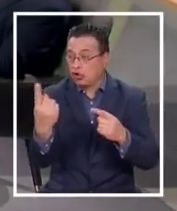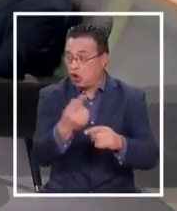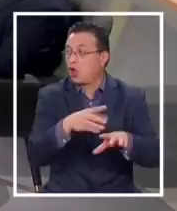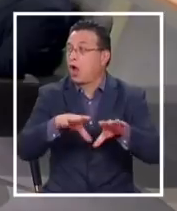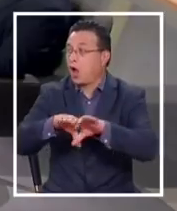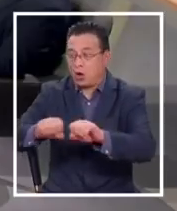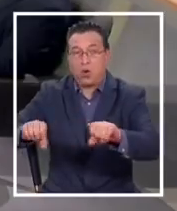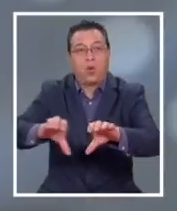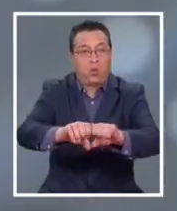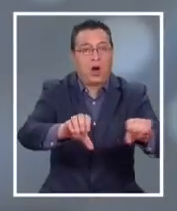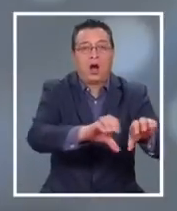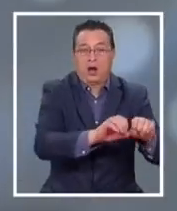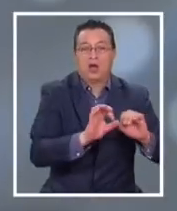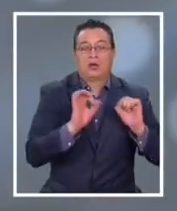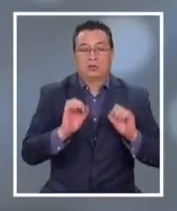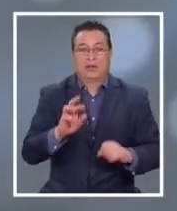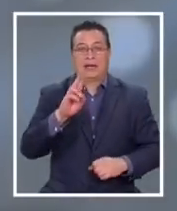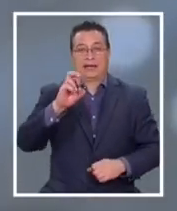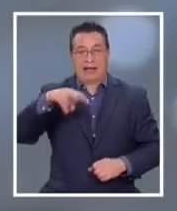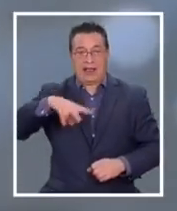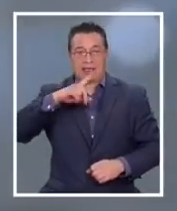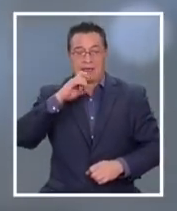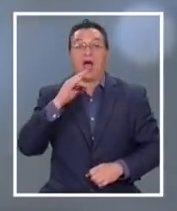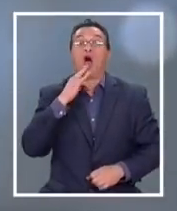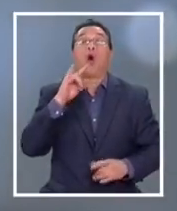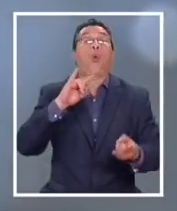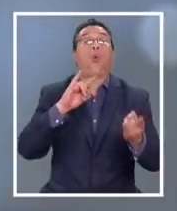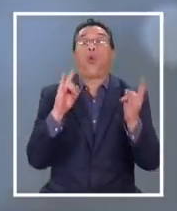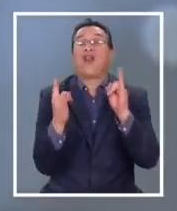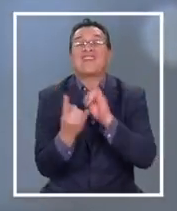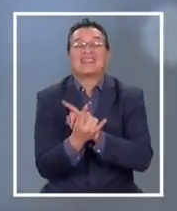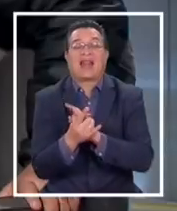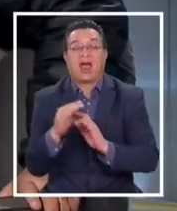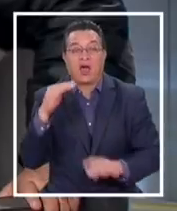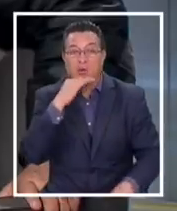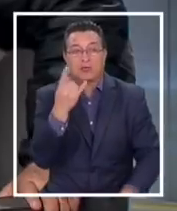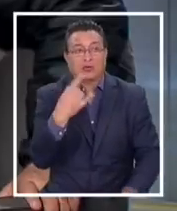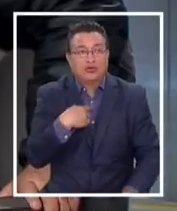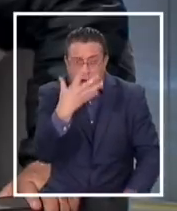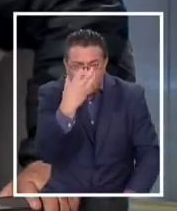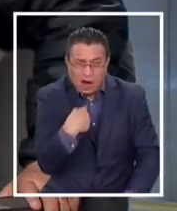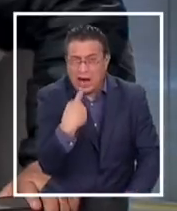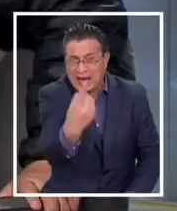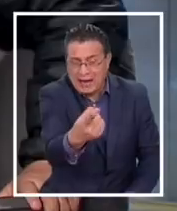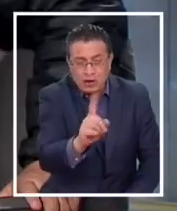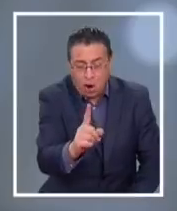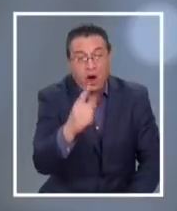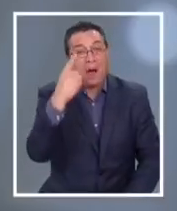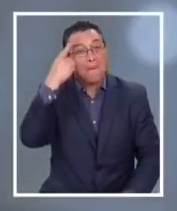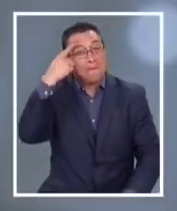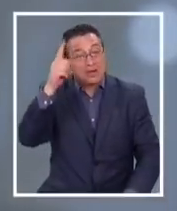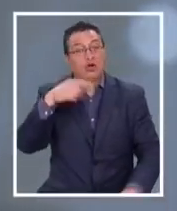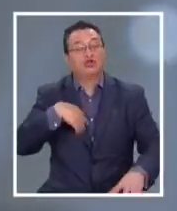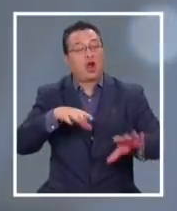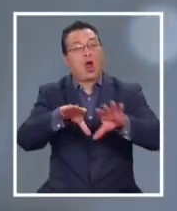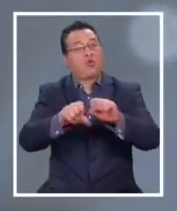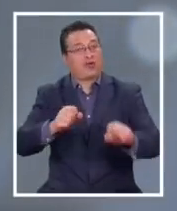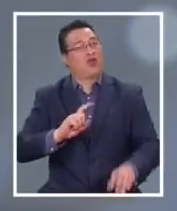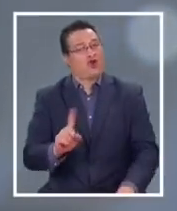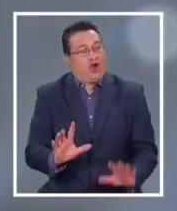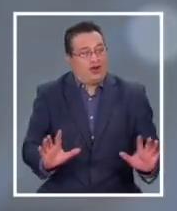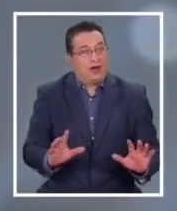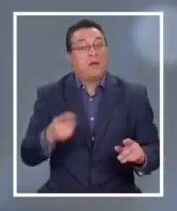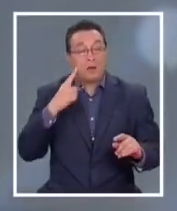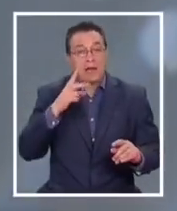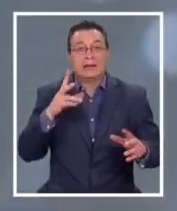que tiene que haber una renta universal de emergencia. Y Natalia, yo nunca me voy a enojar contigo, pero sí voy a discrepar. Porque lo responsable,